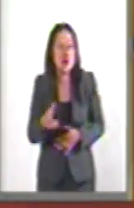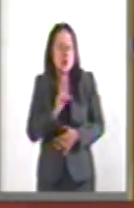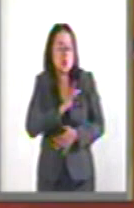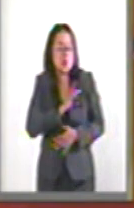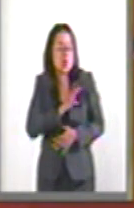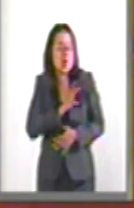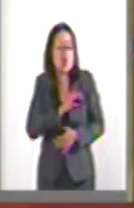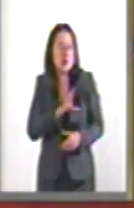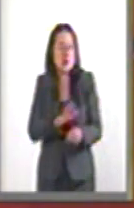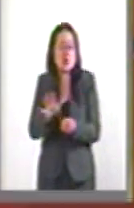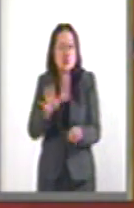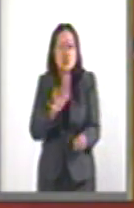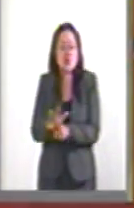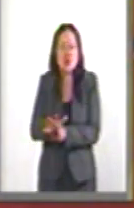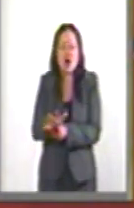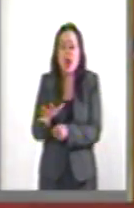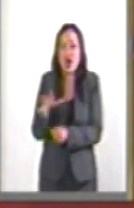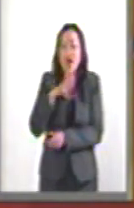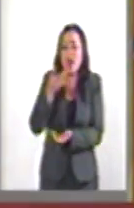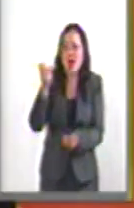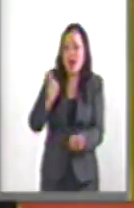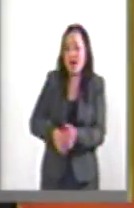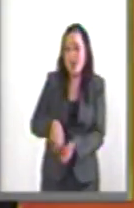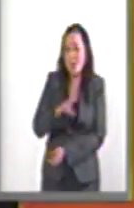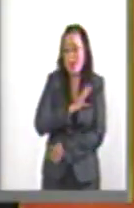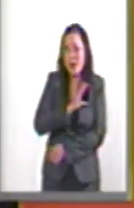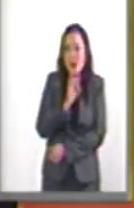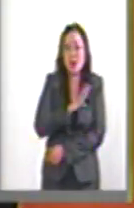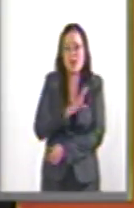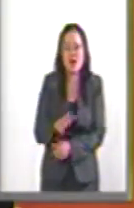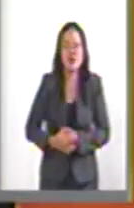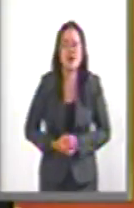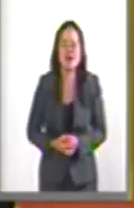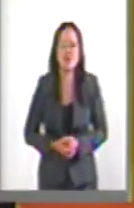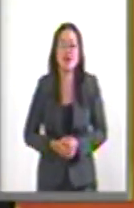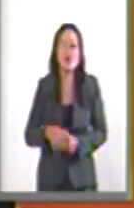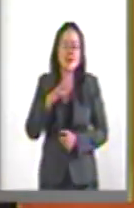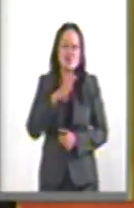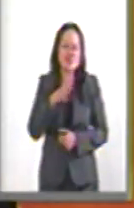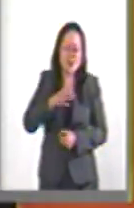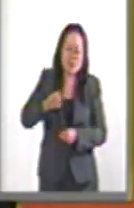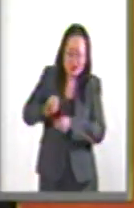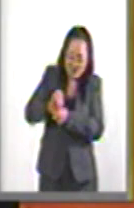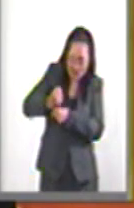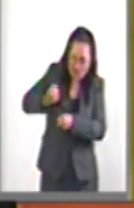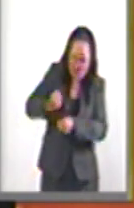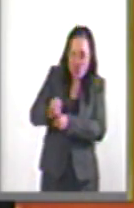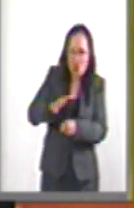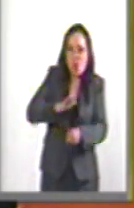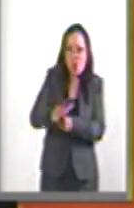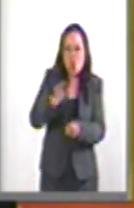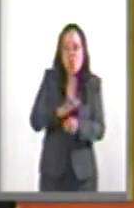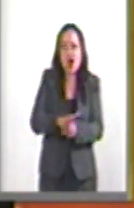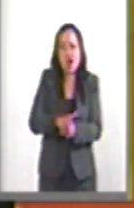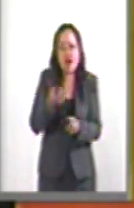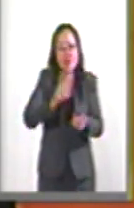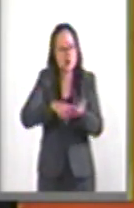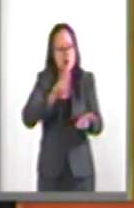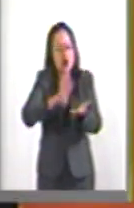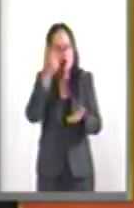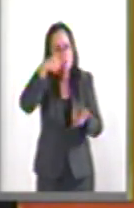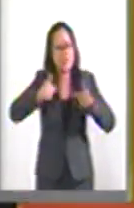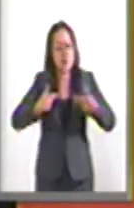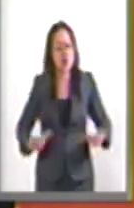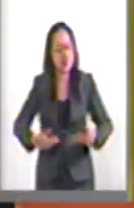Le tiemblan las canillas. La tortura depreda lo que más valor tiene el ser humano,